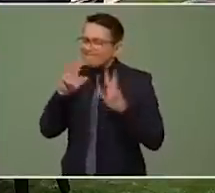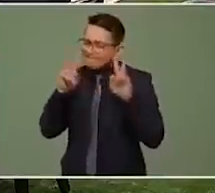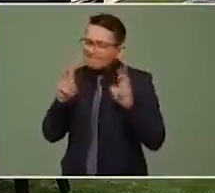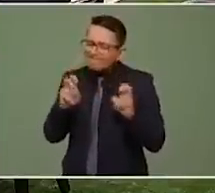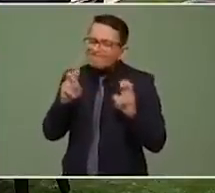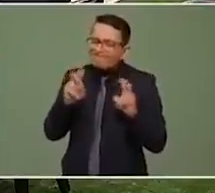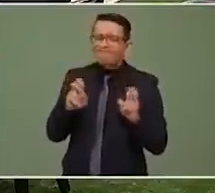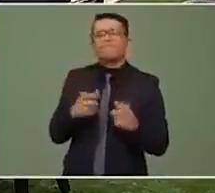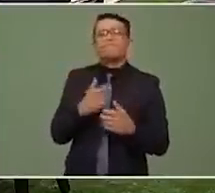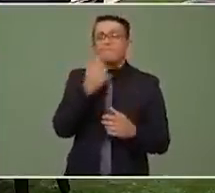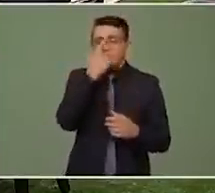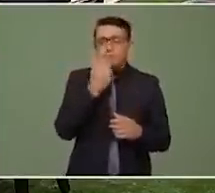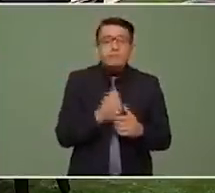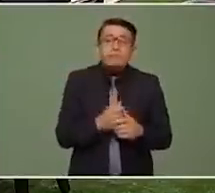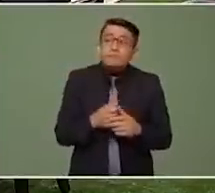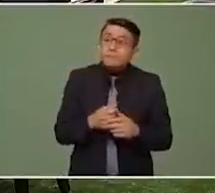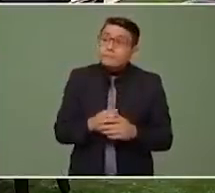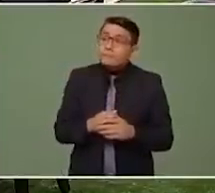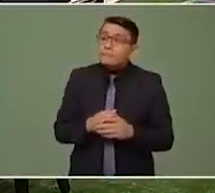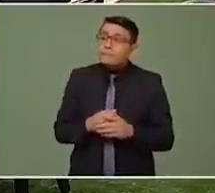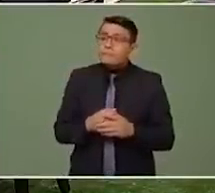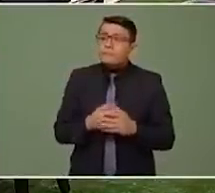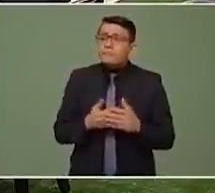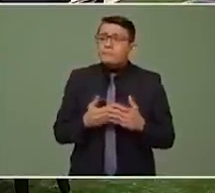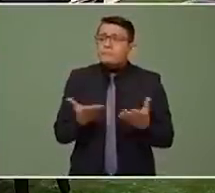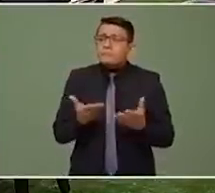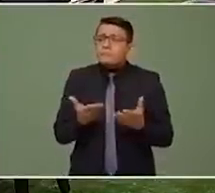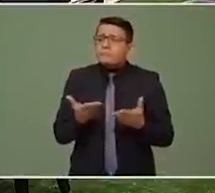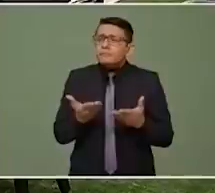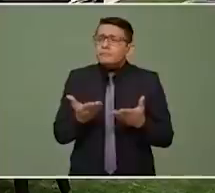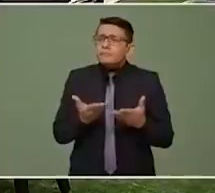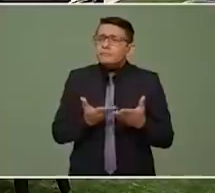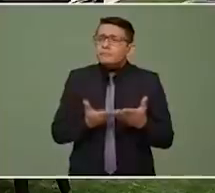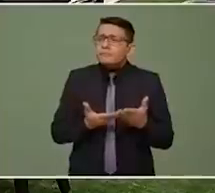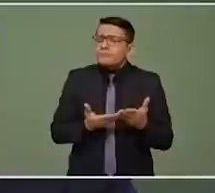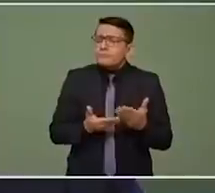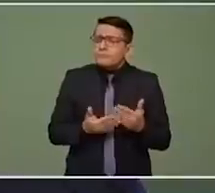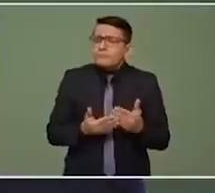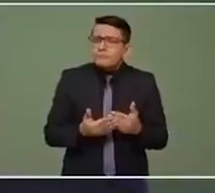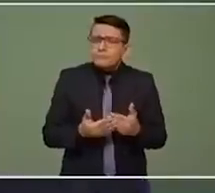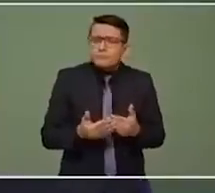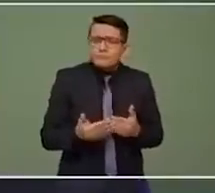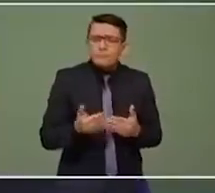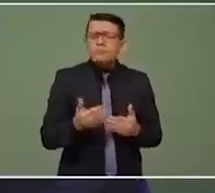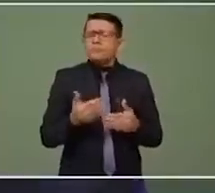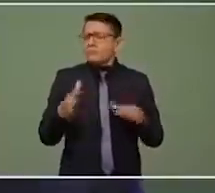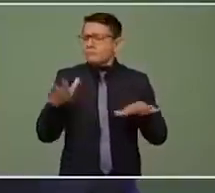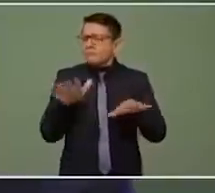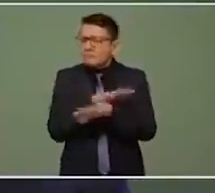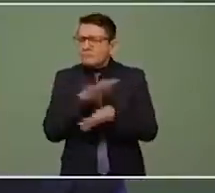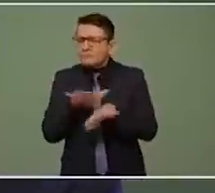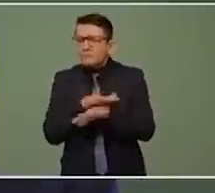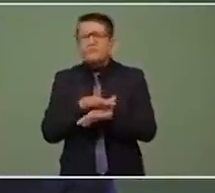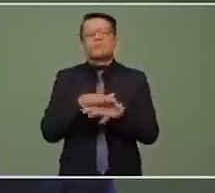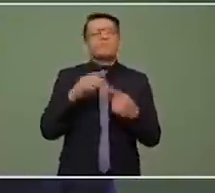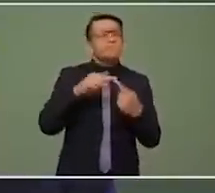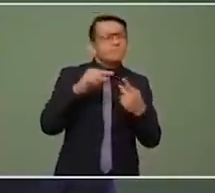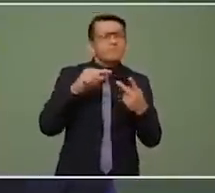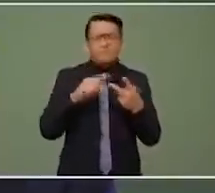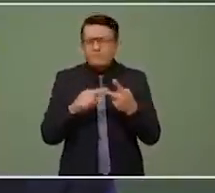esa es la idea un mando único coordinación